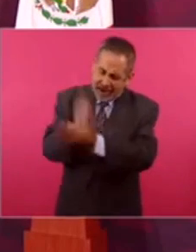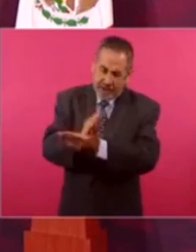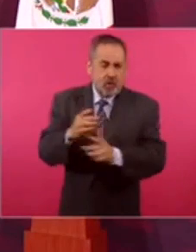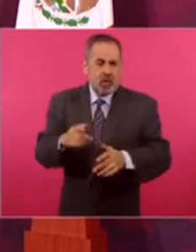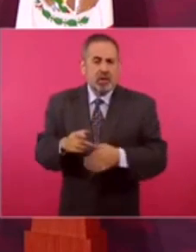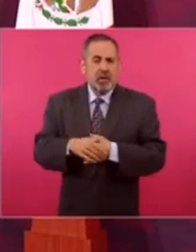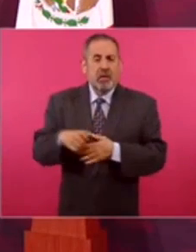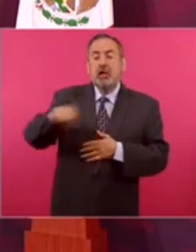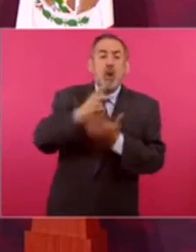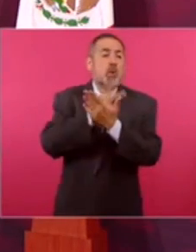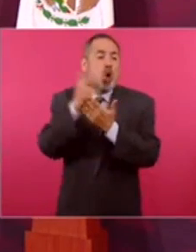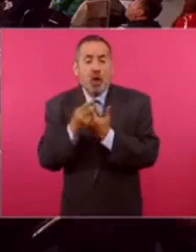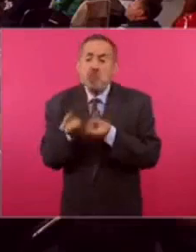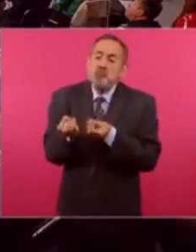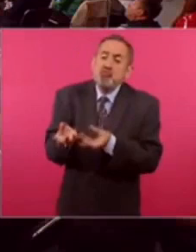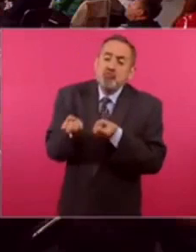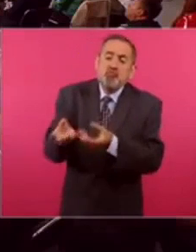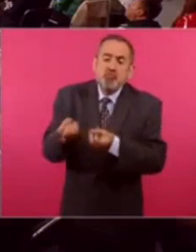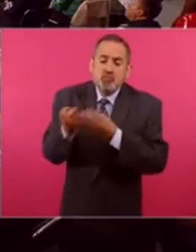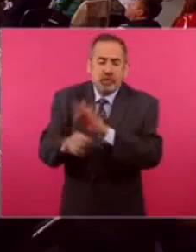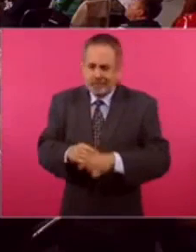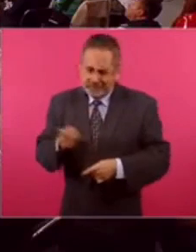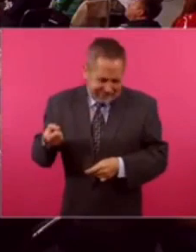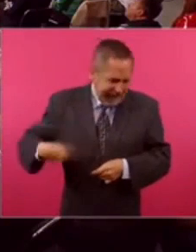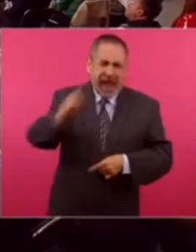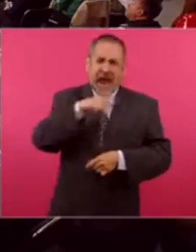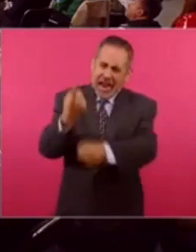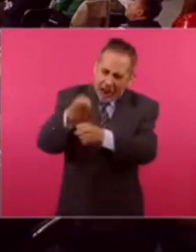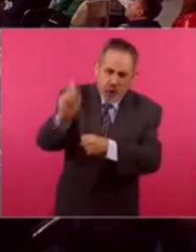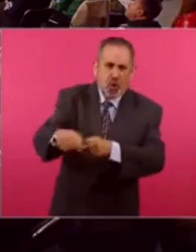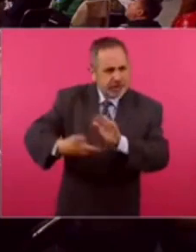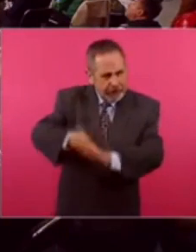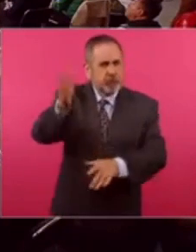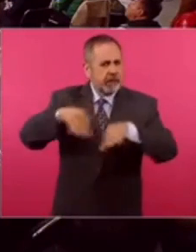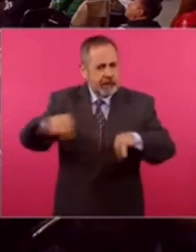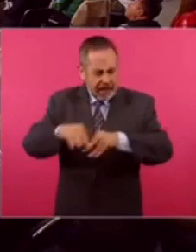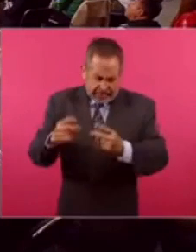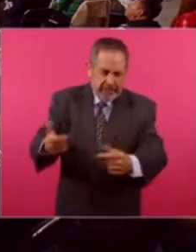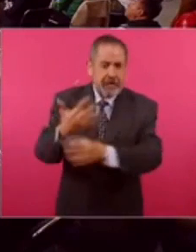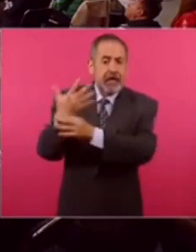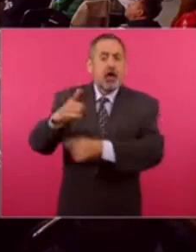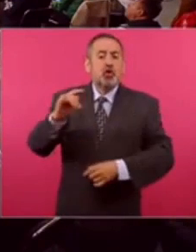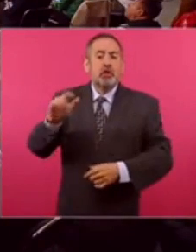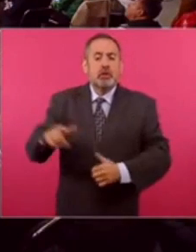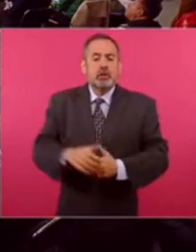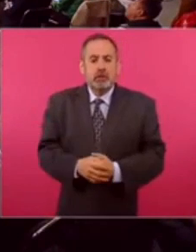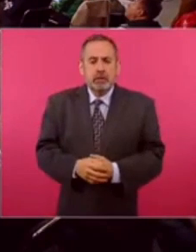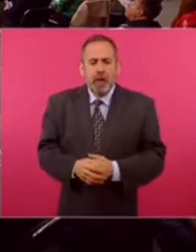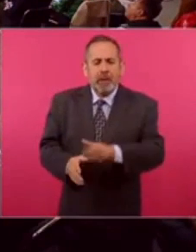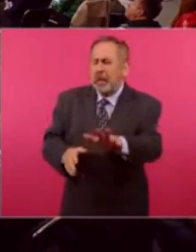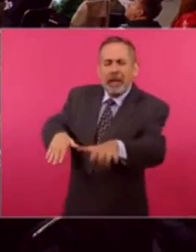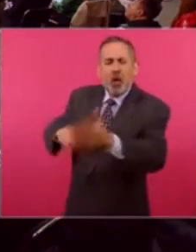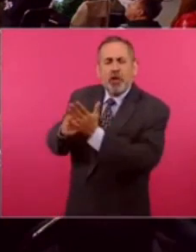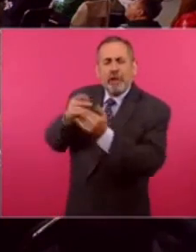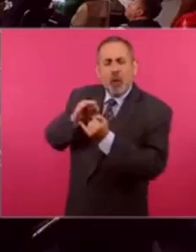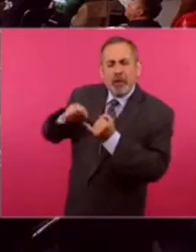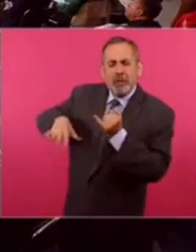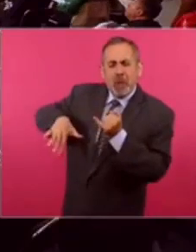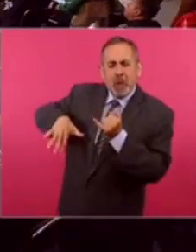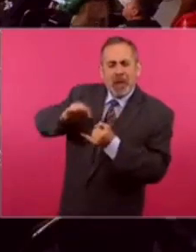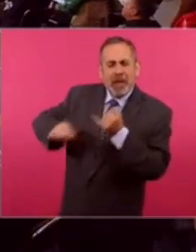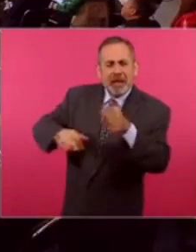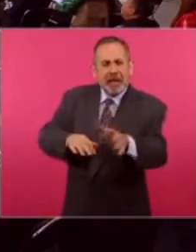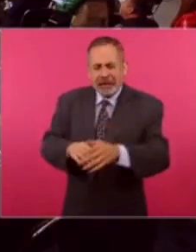acabó que esté recibiendo programas sociales a trabajar cabrones como dice a ver repite eso último